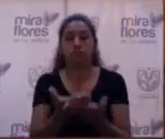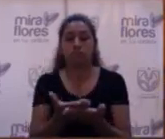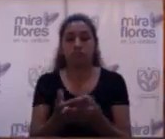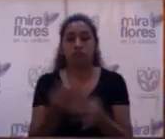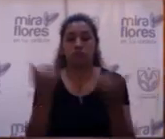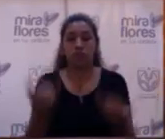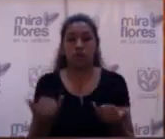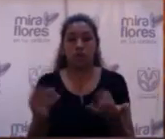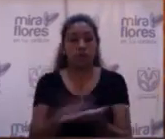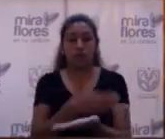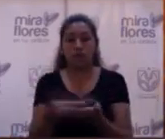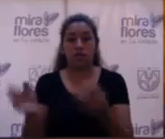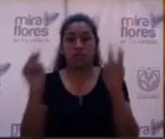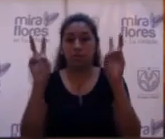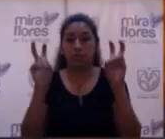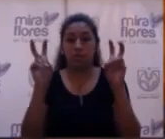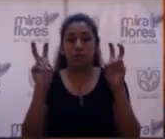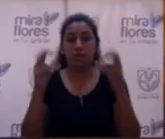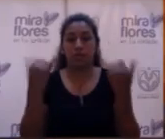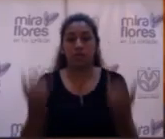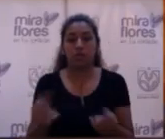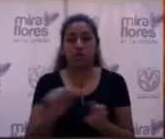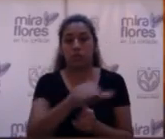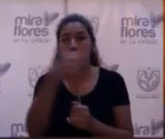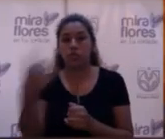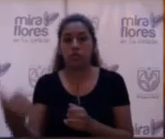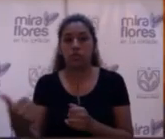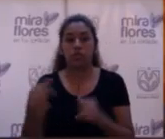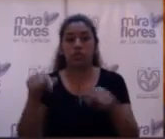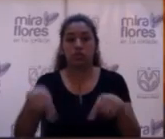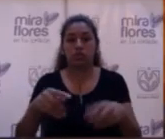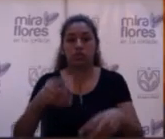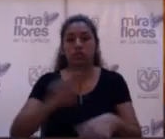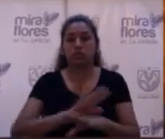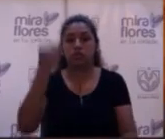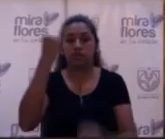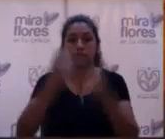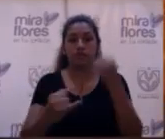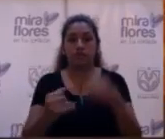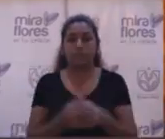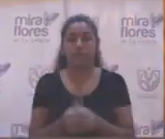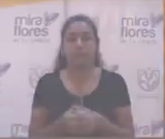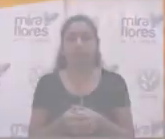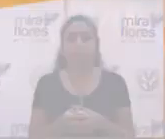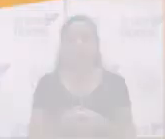Ahora sí, no teniendo más temas que tratar, vamos a proceder a levantar la sesión. Se levanta la misma.